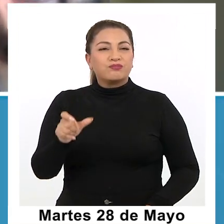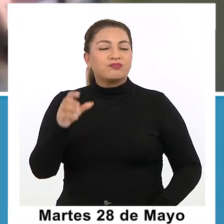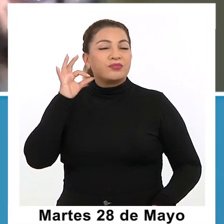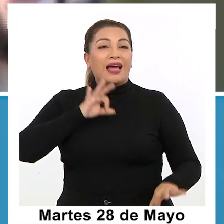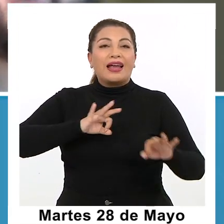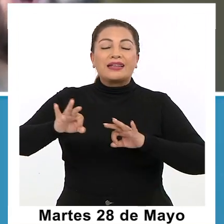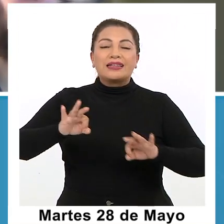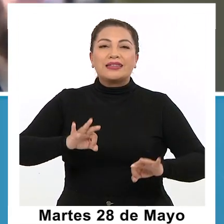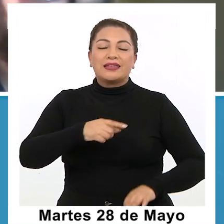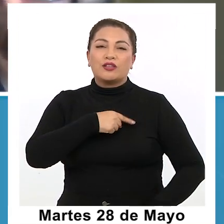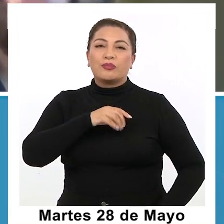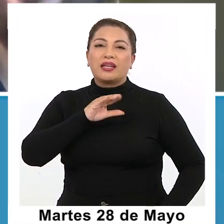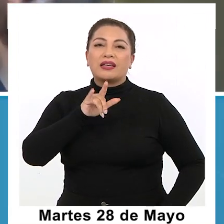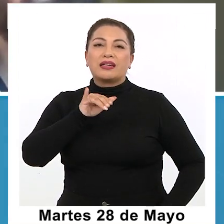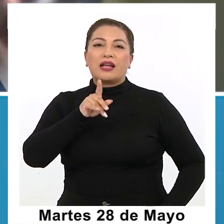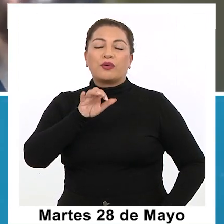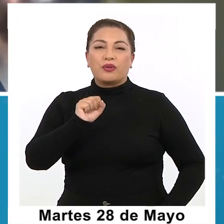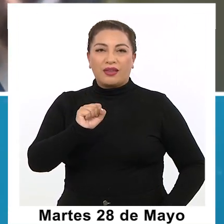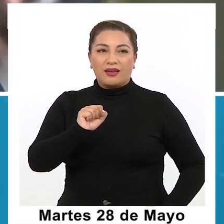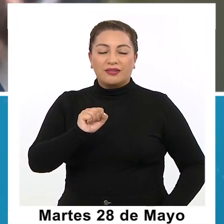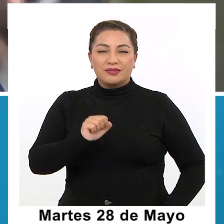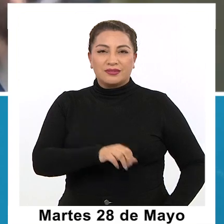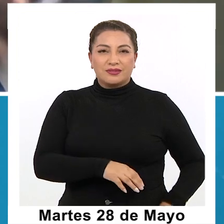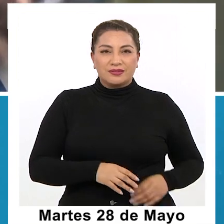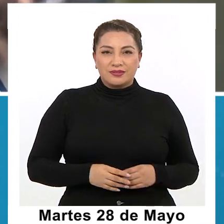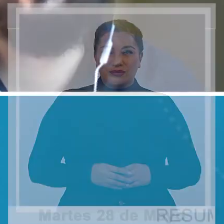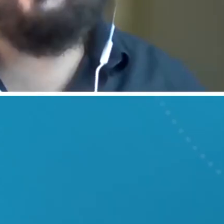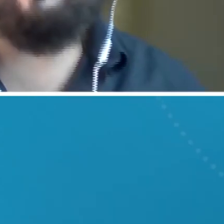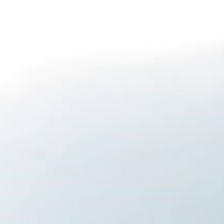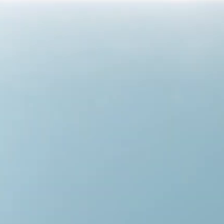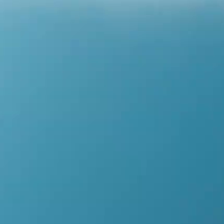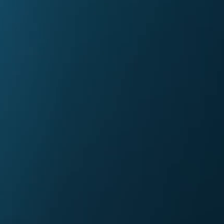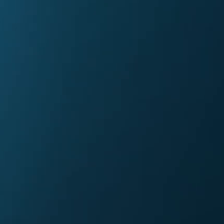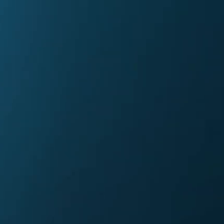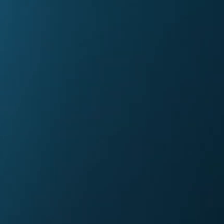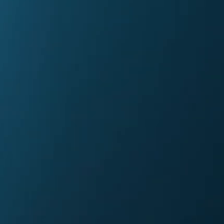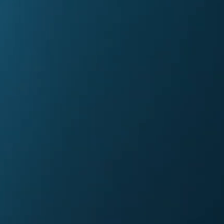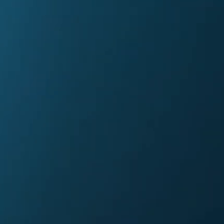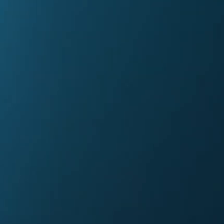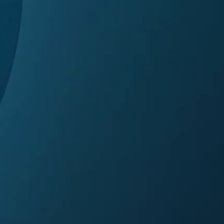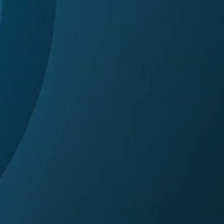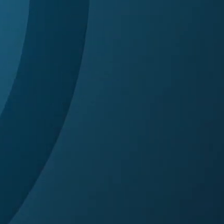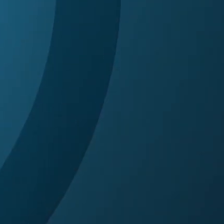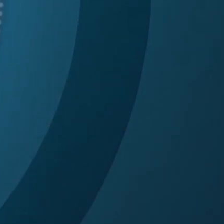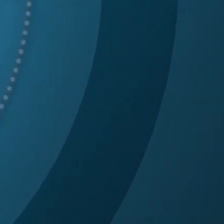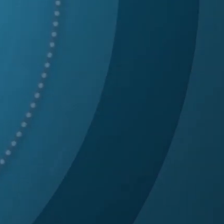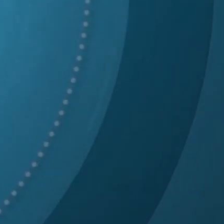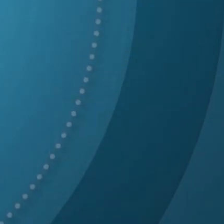arquitecta especialista en gestión del riesgo de desastres.